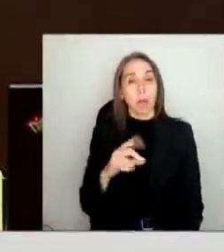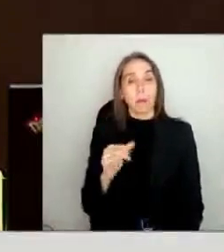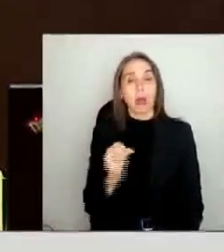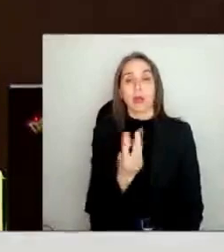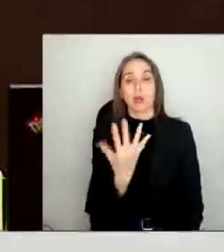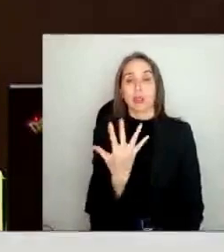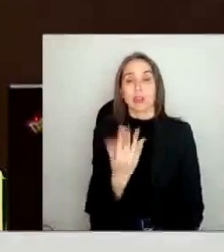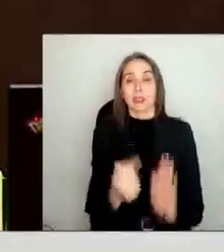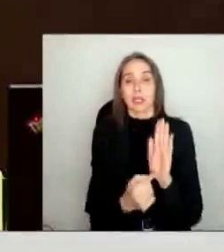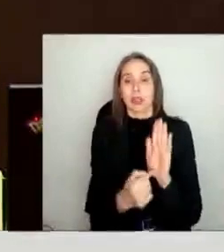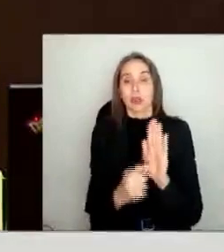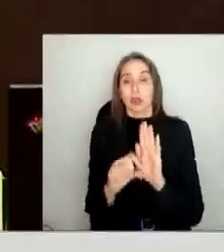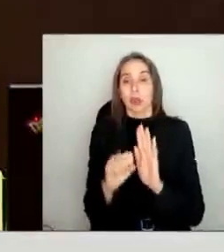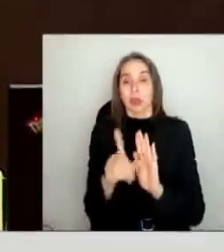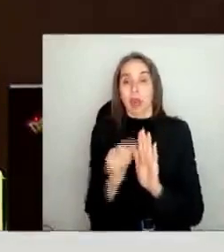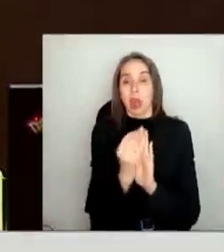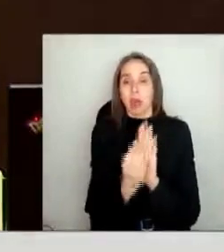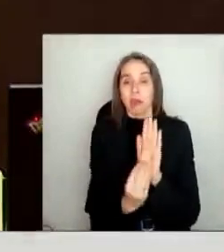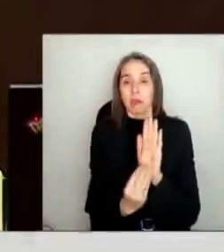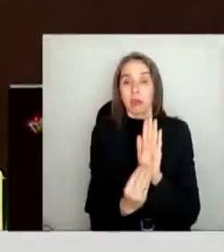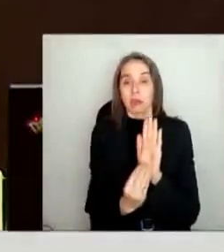tabla que se encuentra